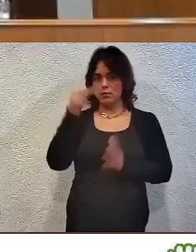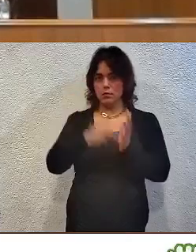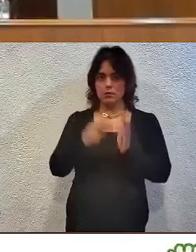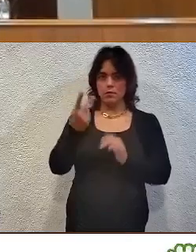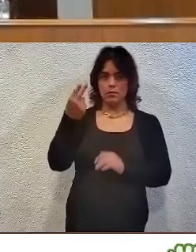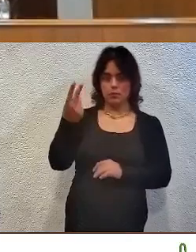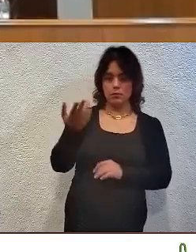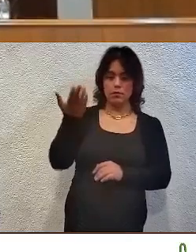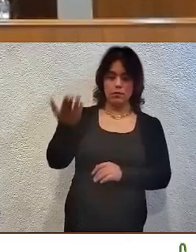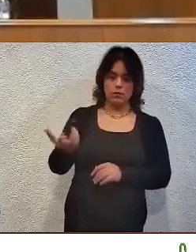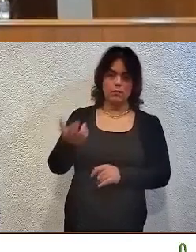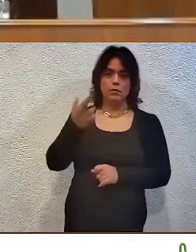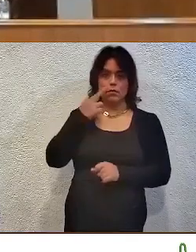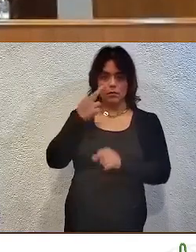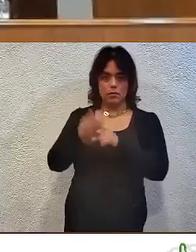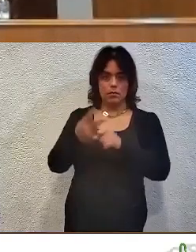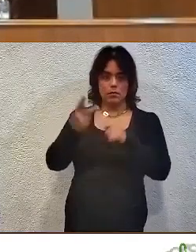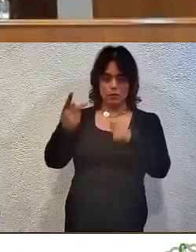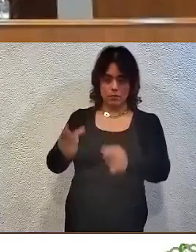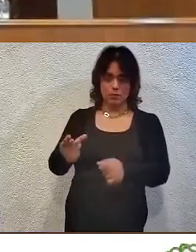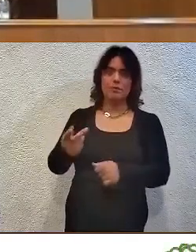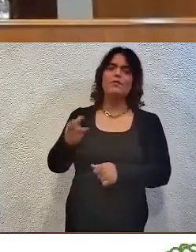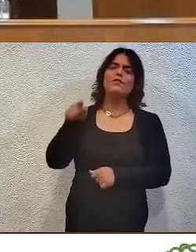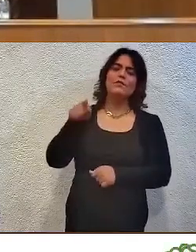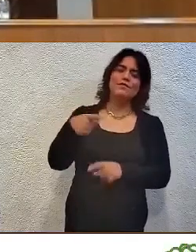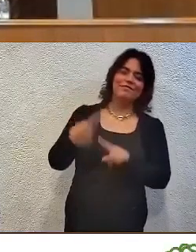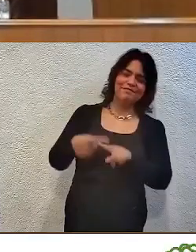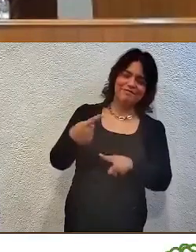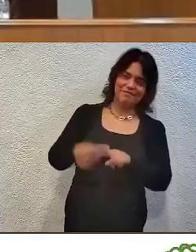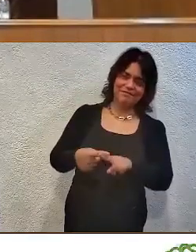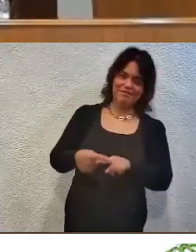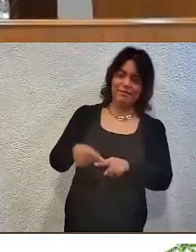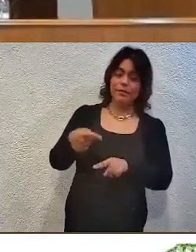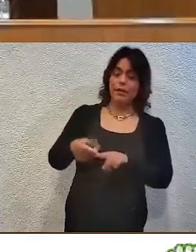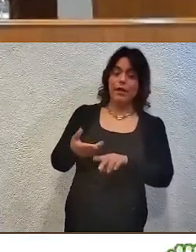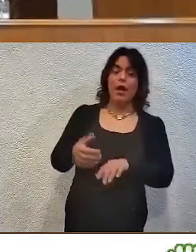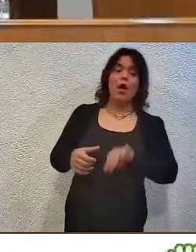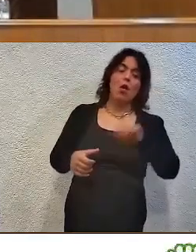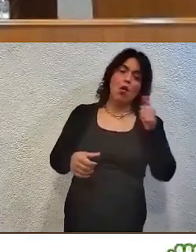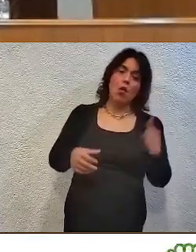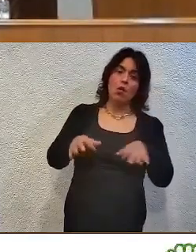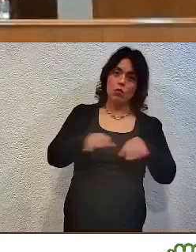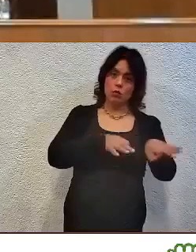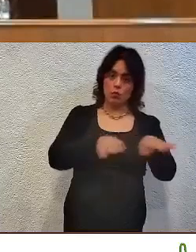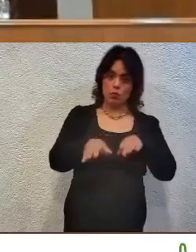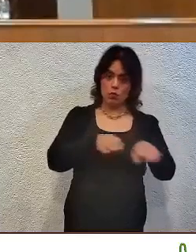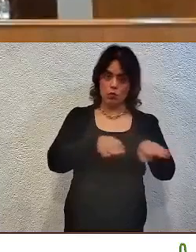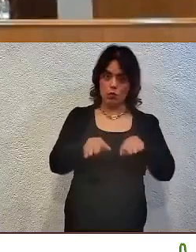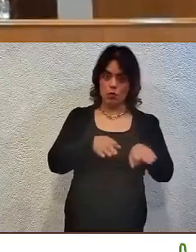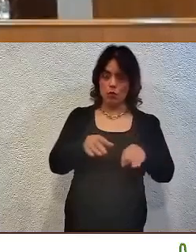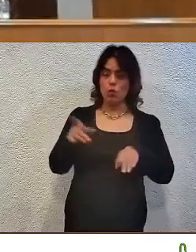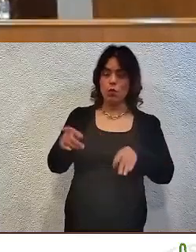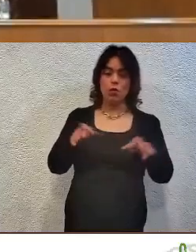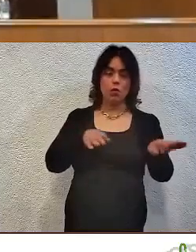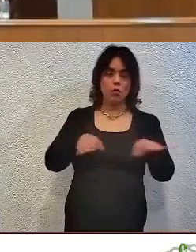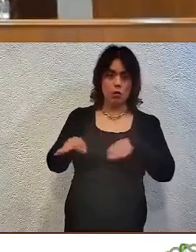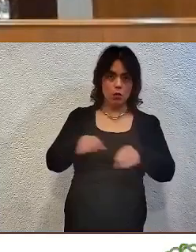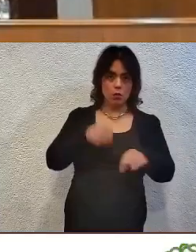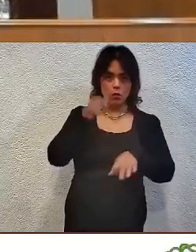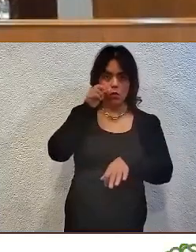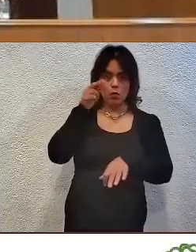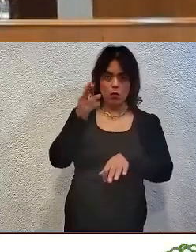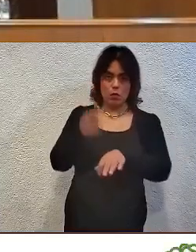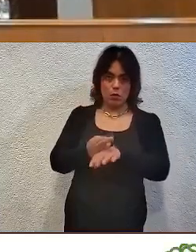la representante legal del Tribunal Electoral y un ex trabajador, quien durante el tiempo que sostuvo la relación laboral fungió como secretario